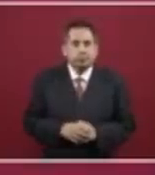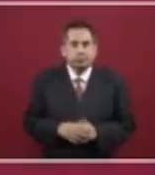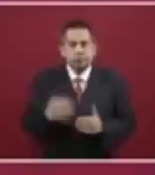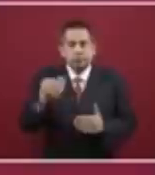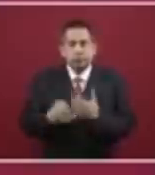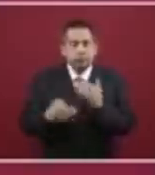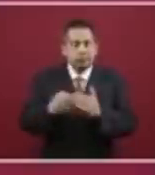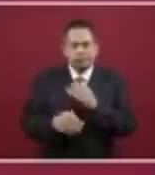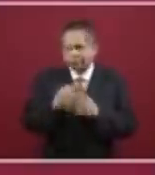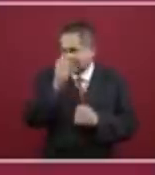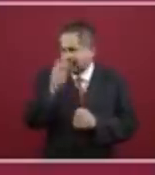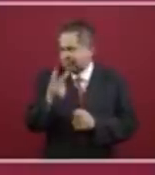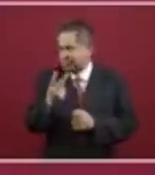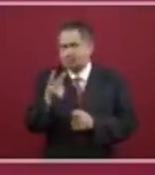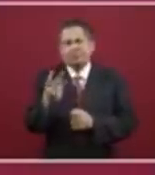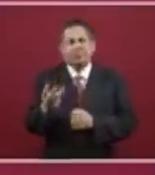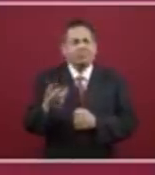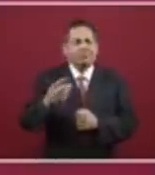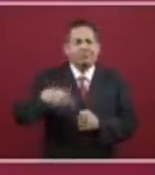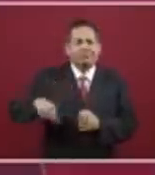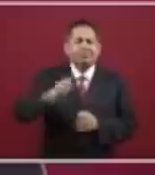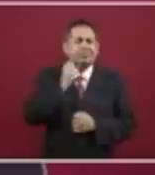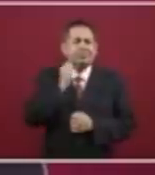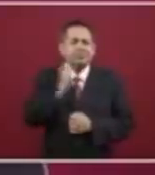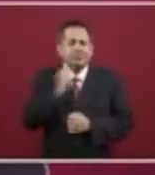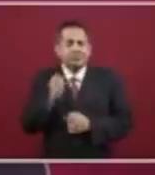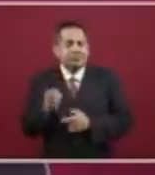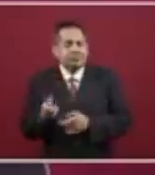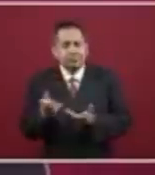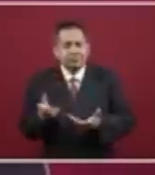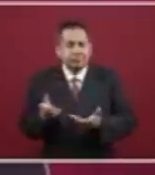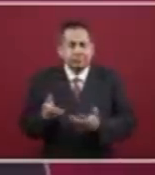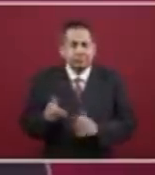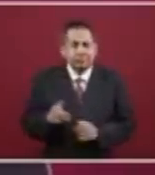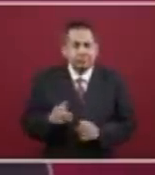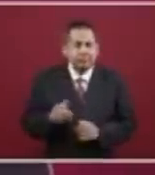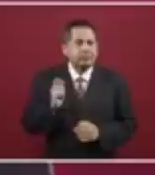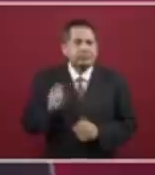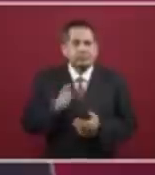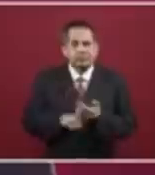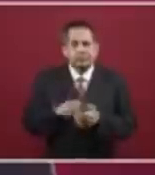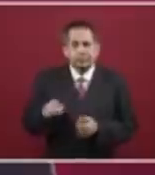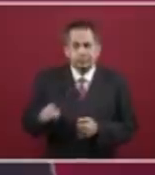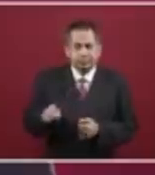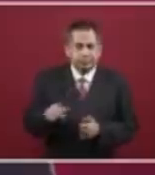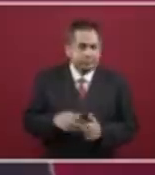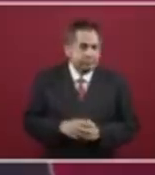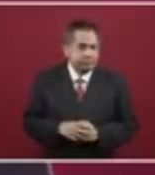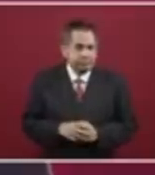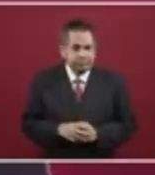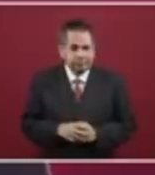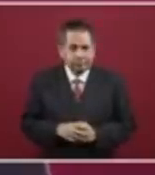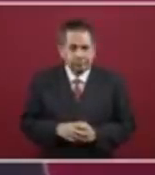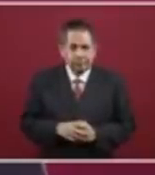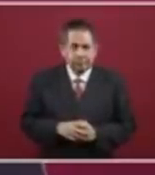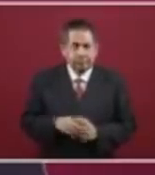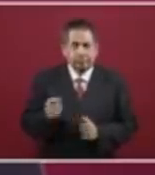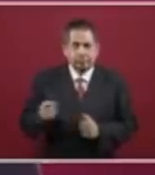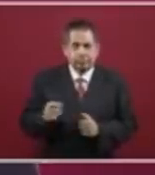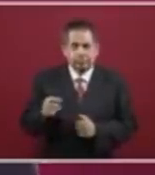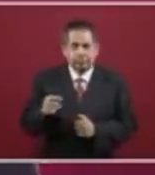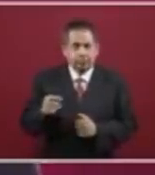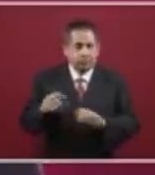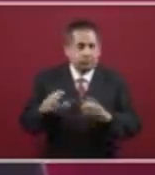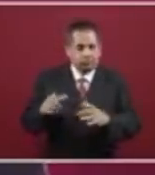faltaron dos o tres senadores de del movimiento